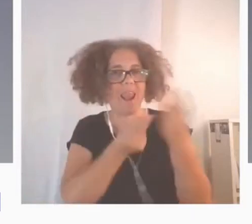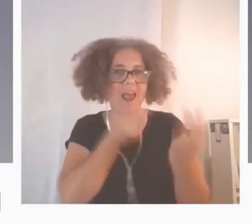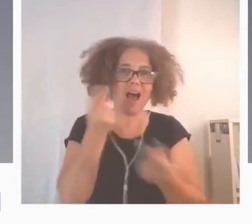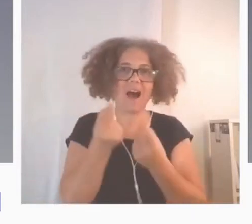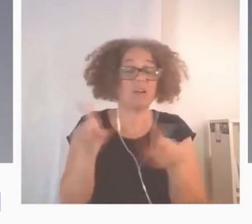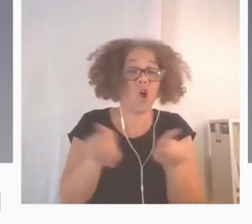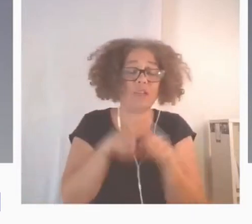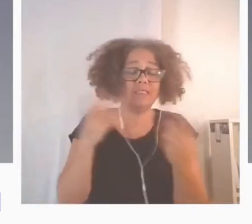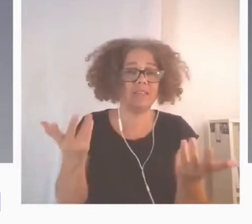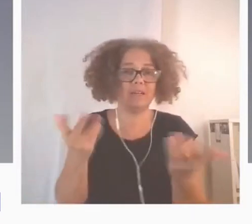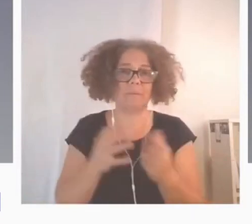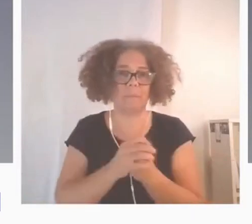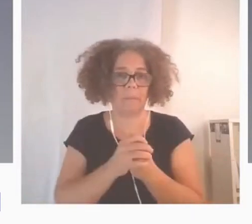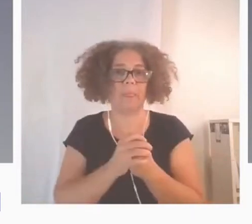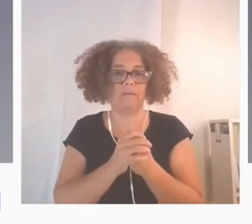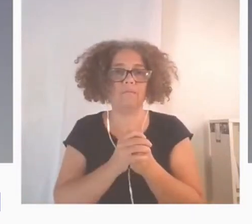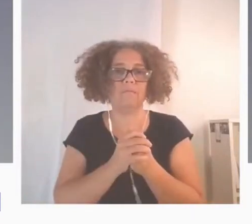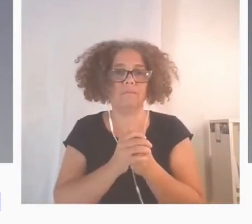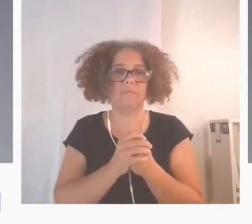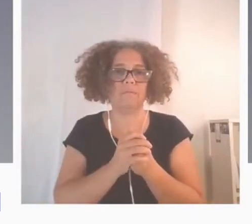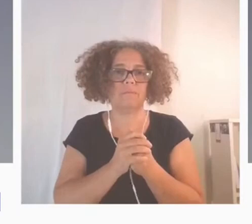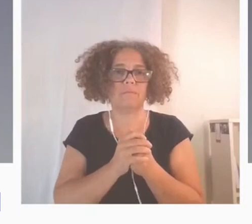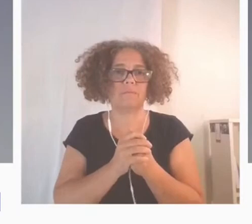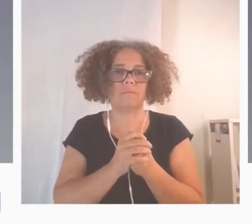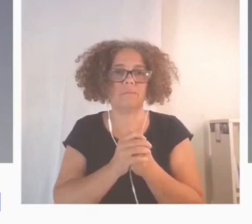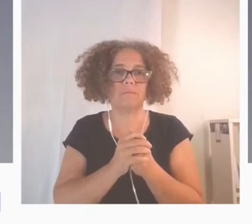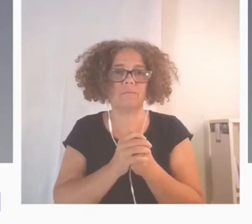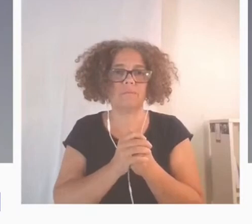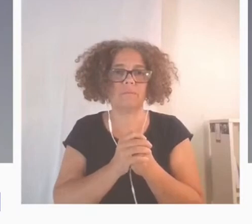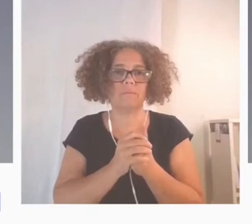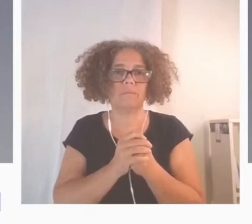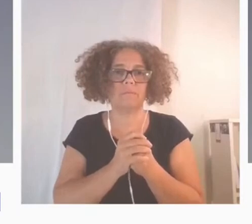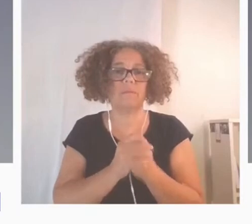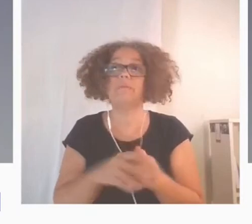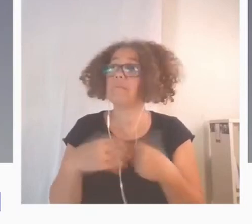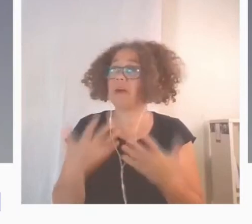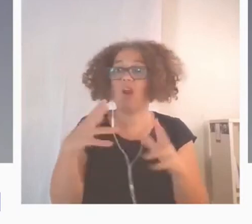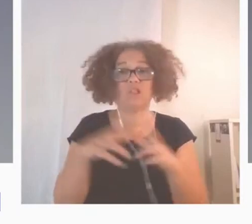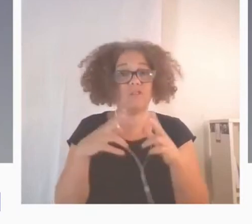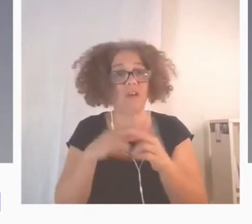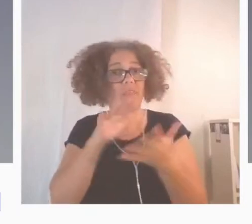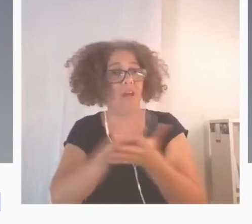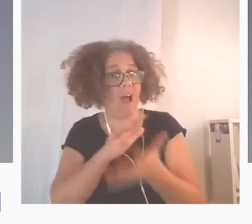sea. Eso se veía que la gente se estaba bien, ¿no? Calma, la sociedad está calma, no hay nada de